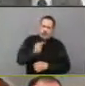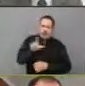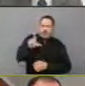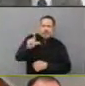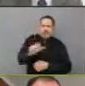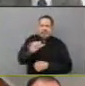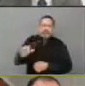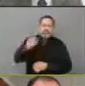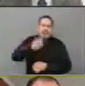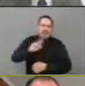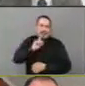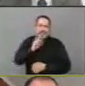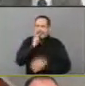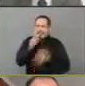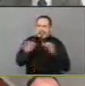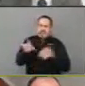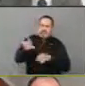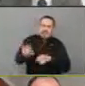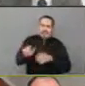lenguaje.